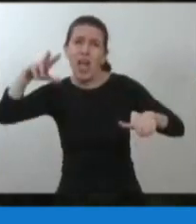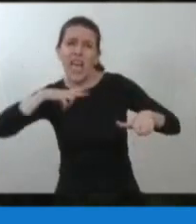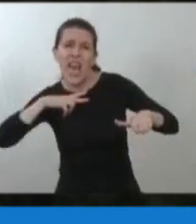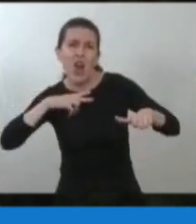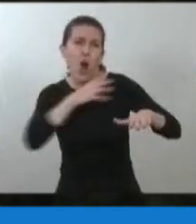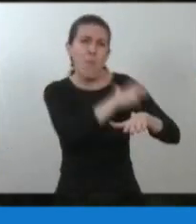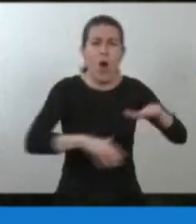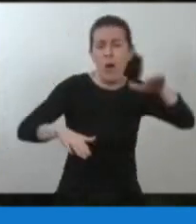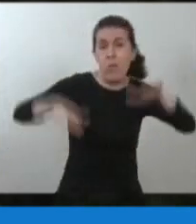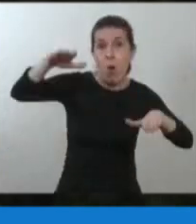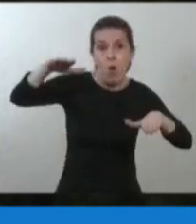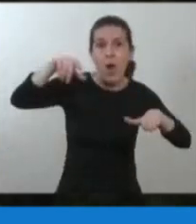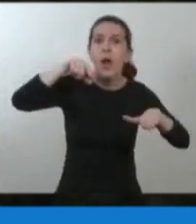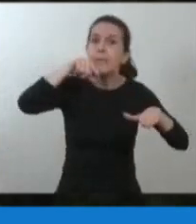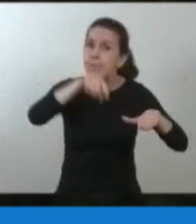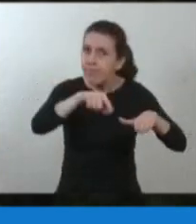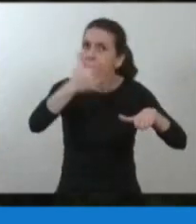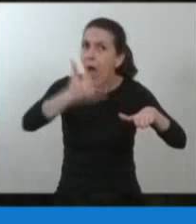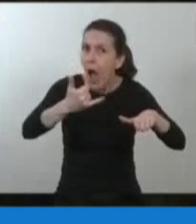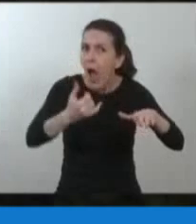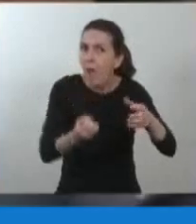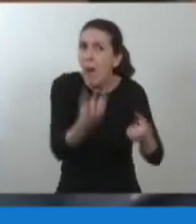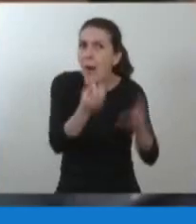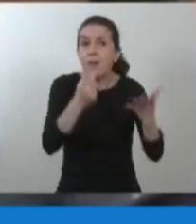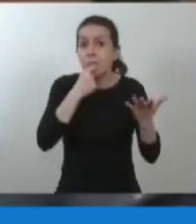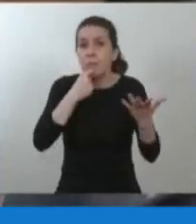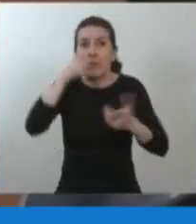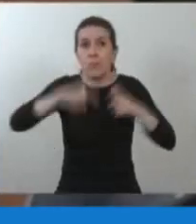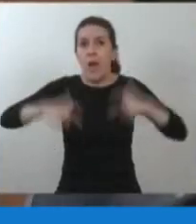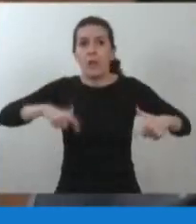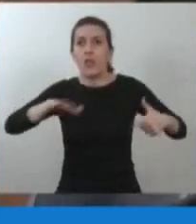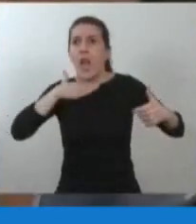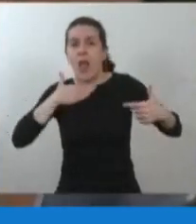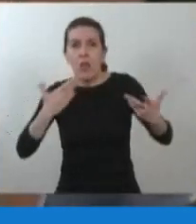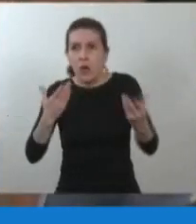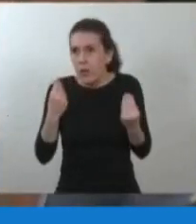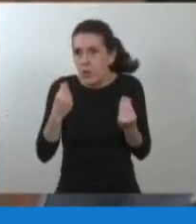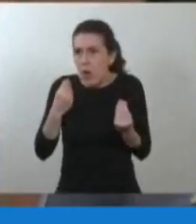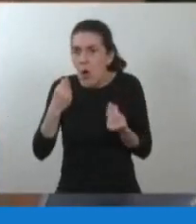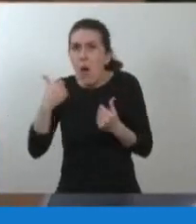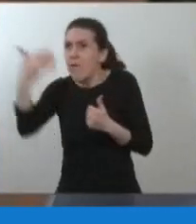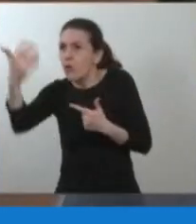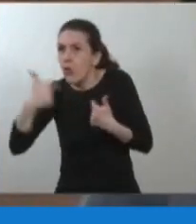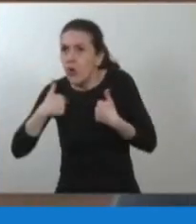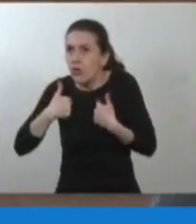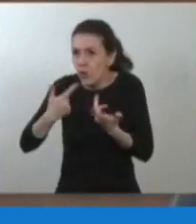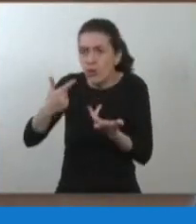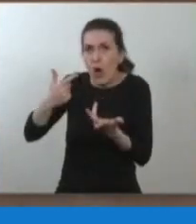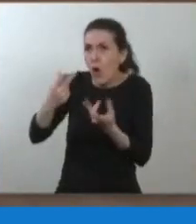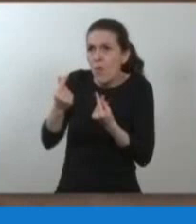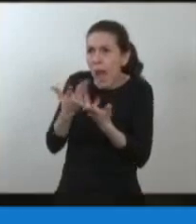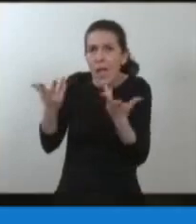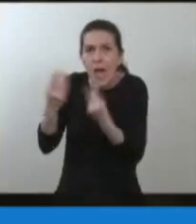él el que delinque no encuentra un futuro o una alternativa mejor que el delito y frente al crimen organizado